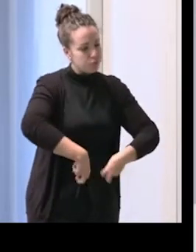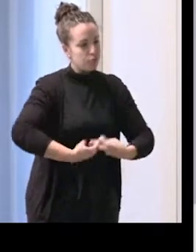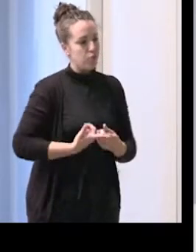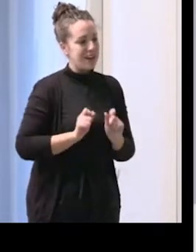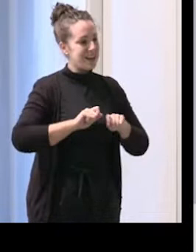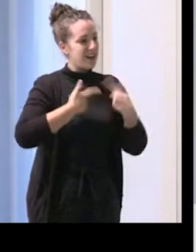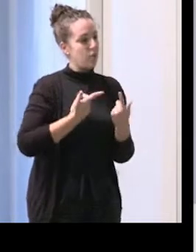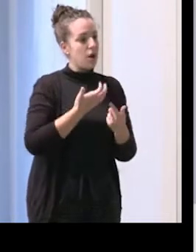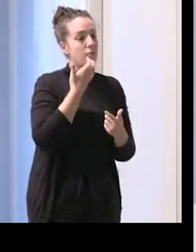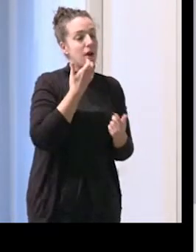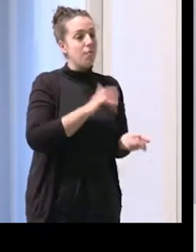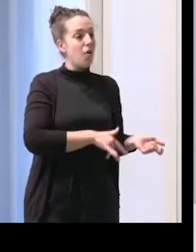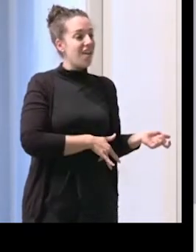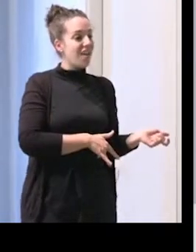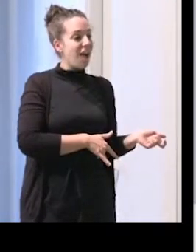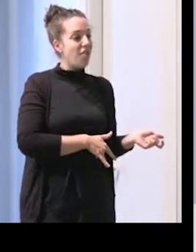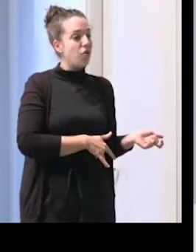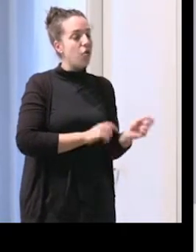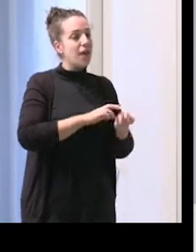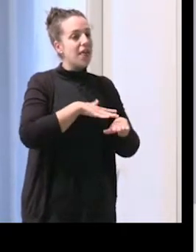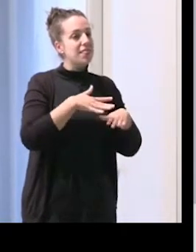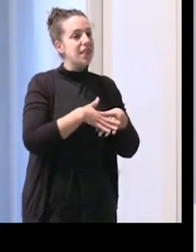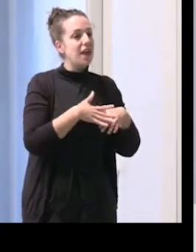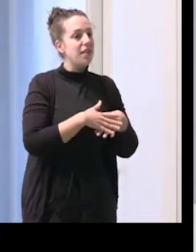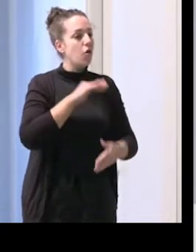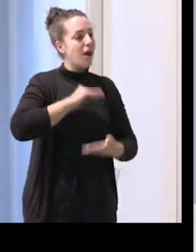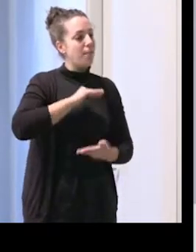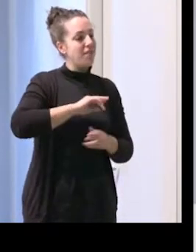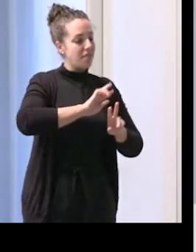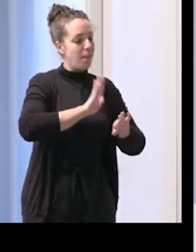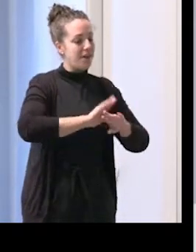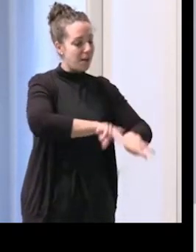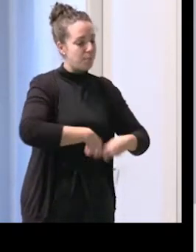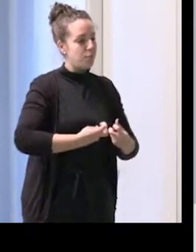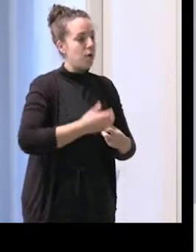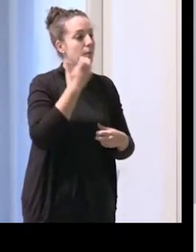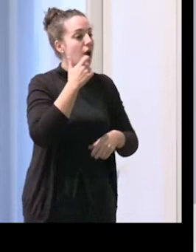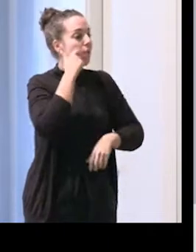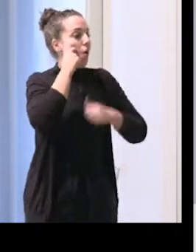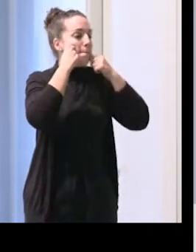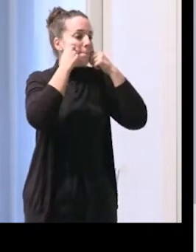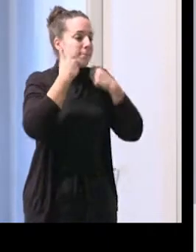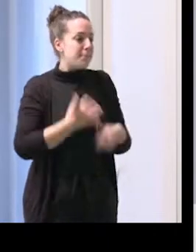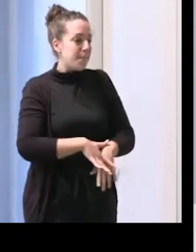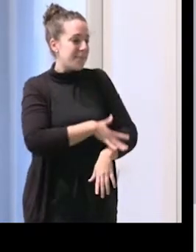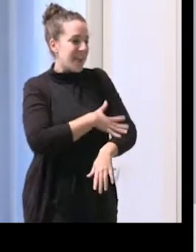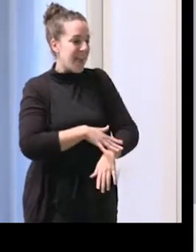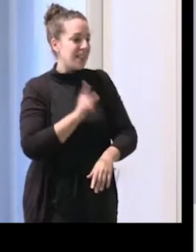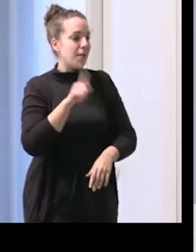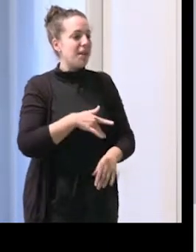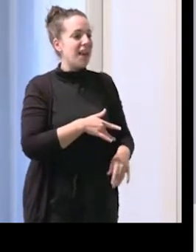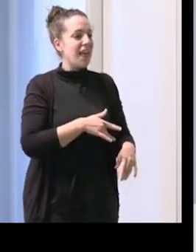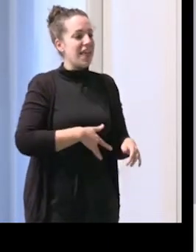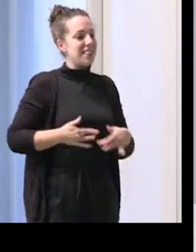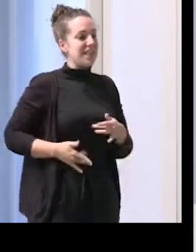El hígado es uno de los tejidos que tiene una gran capacidad regenerativa. La piel, los intestinos, tienen esta capacidad de